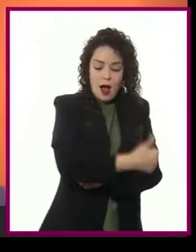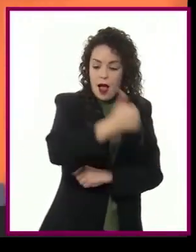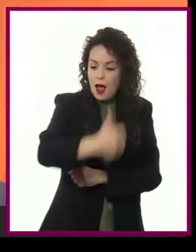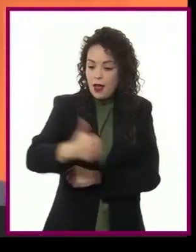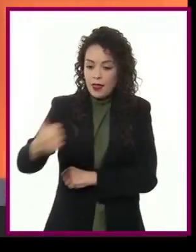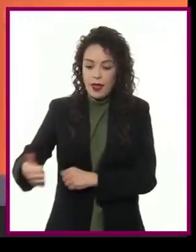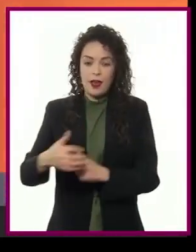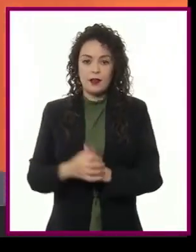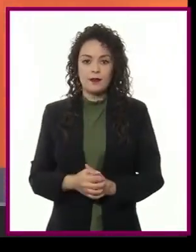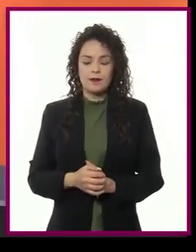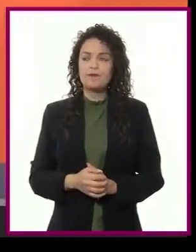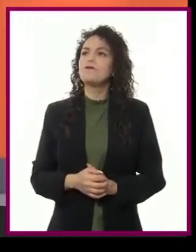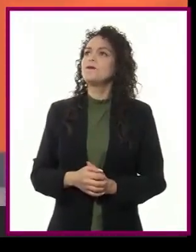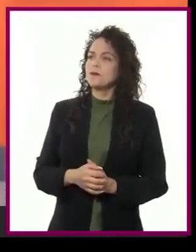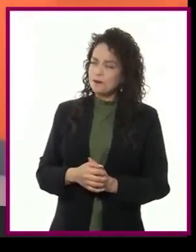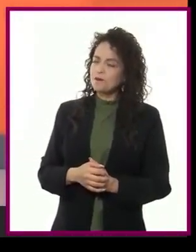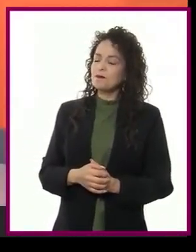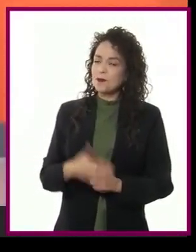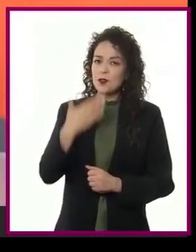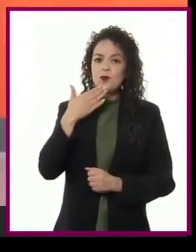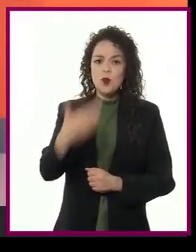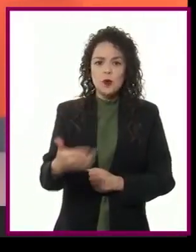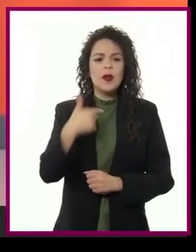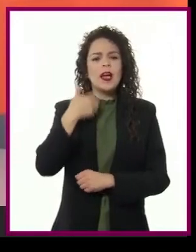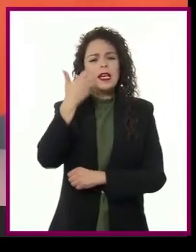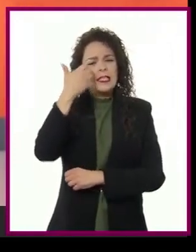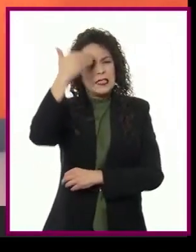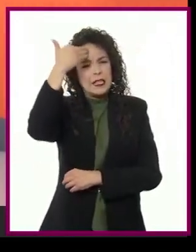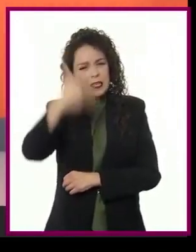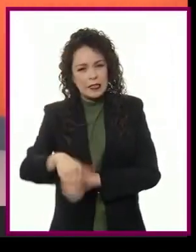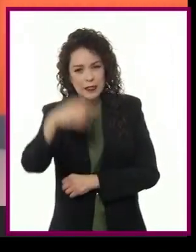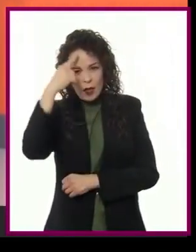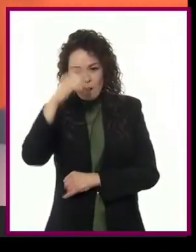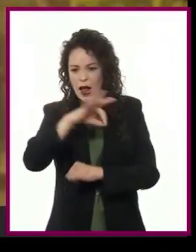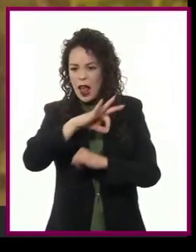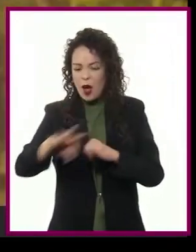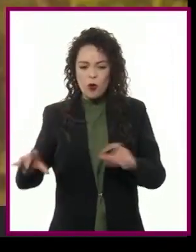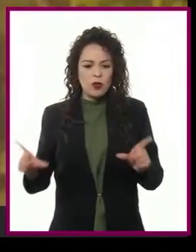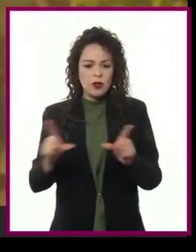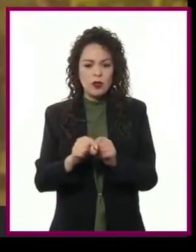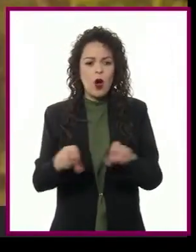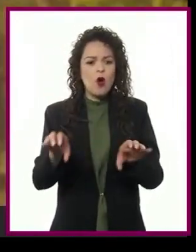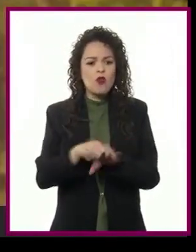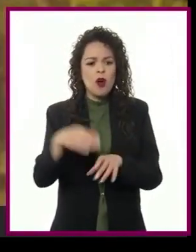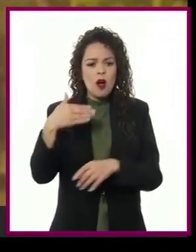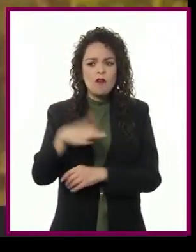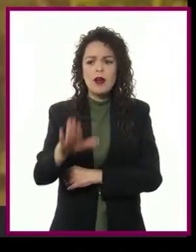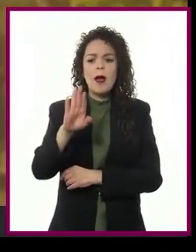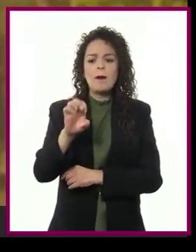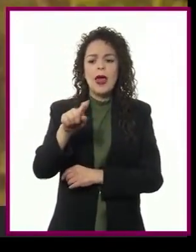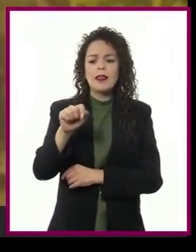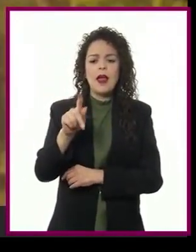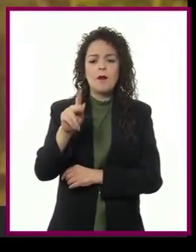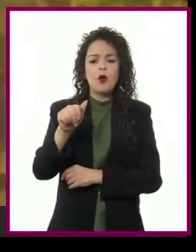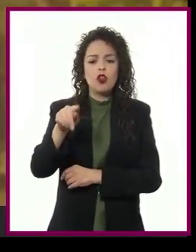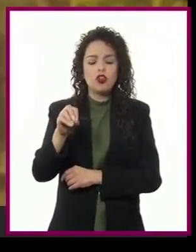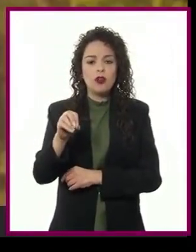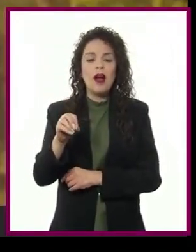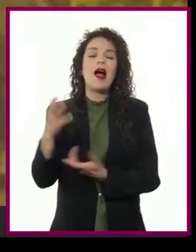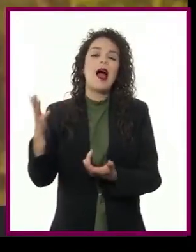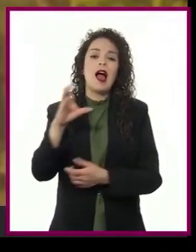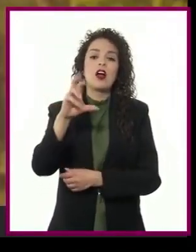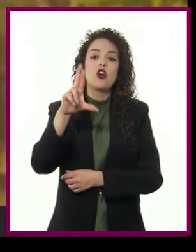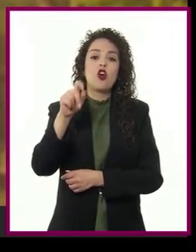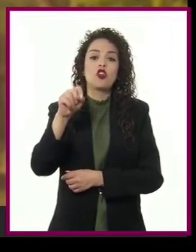concluir, me gustaría saber cómo llegó a Metaponto. Hubo una disputa en Crotona que